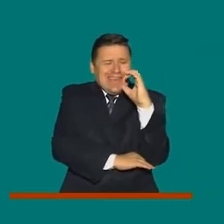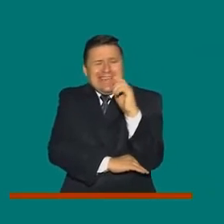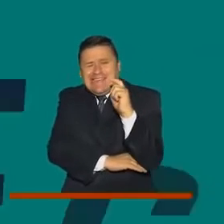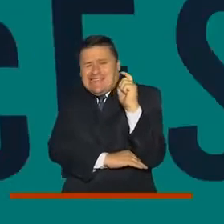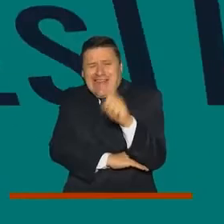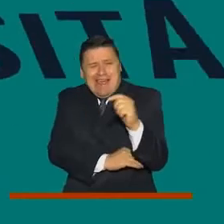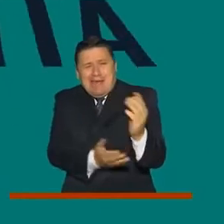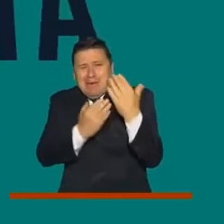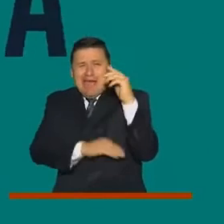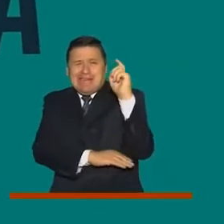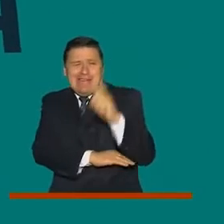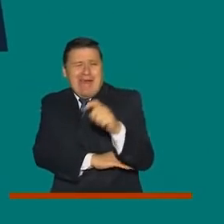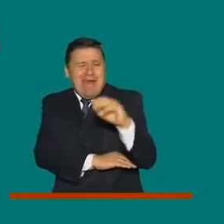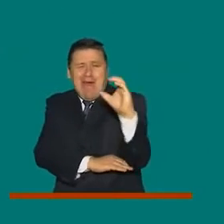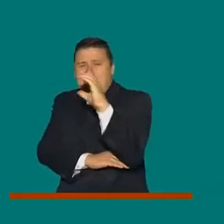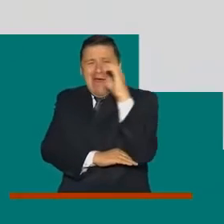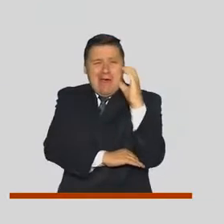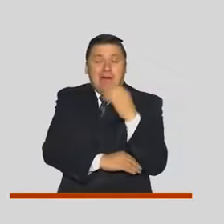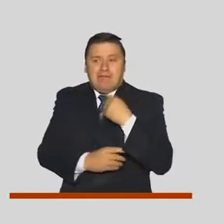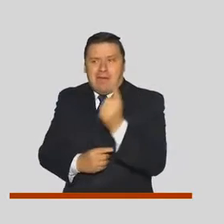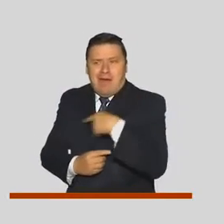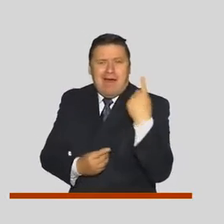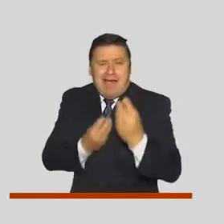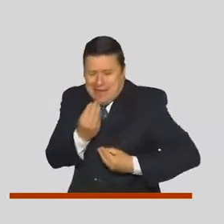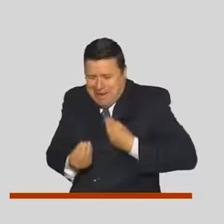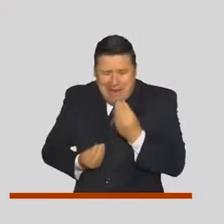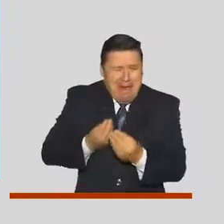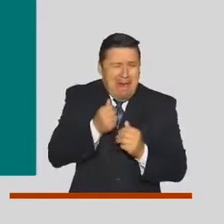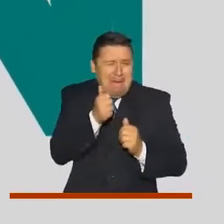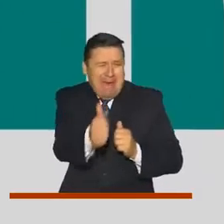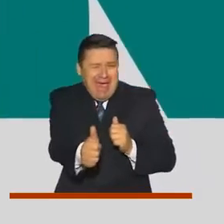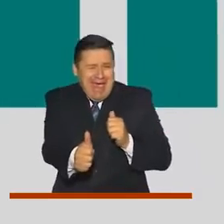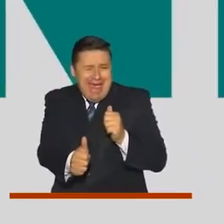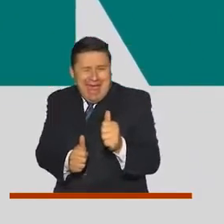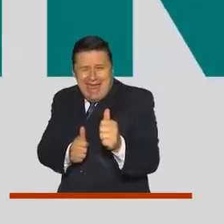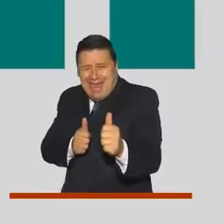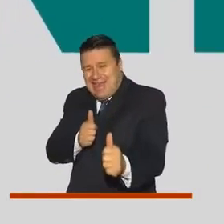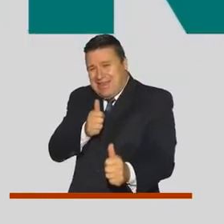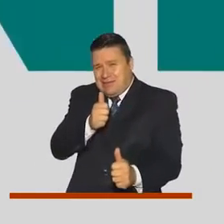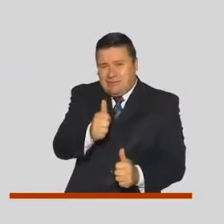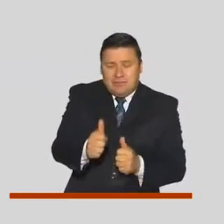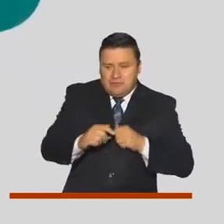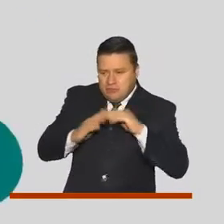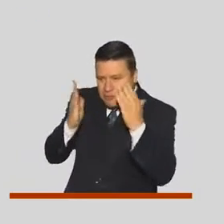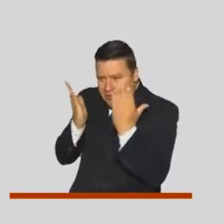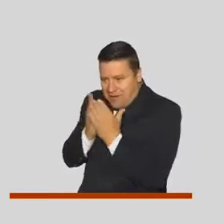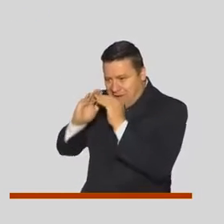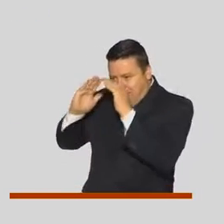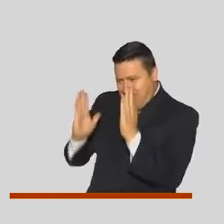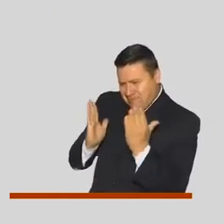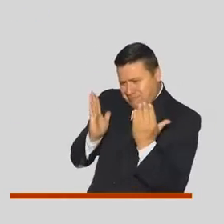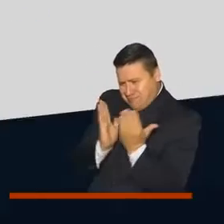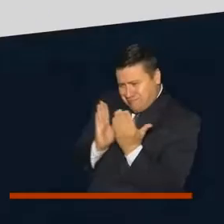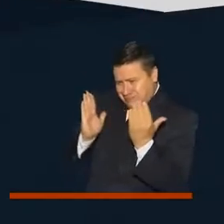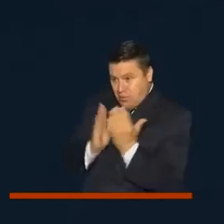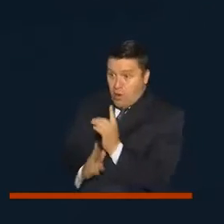te necesita, lo estamos haciendo bien. Cuando estudiamos en casa y solo